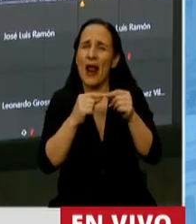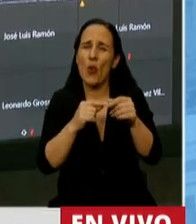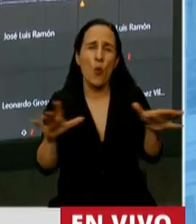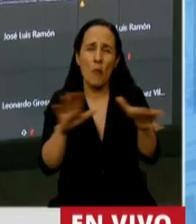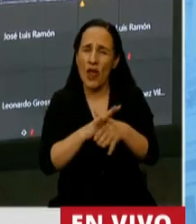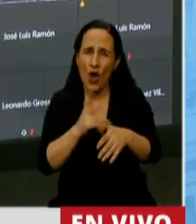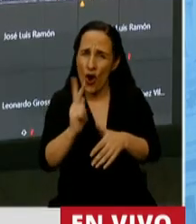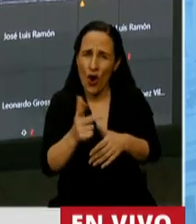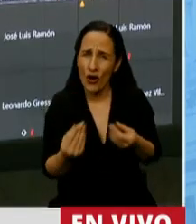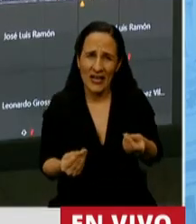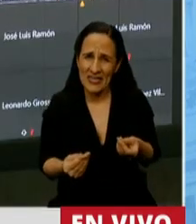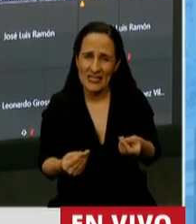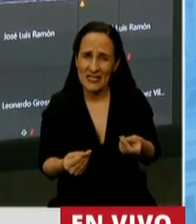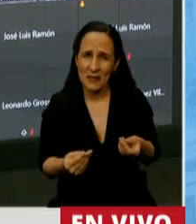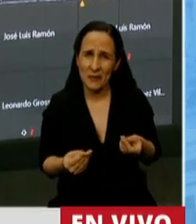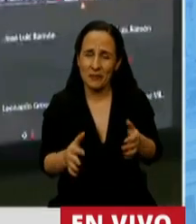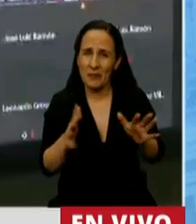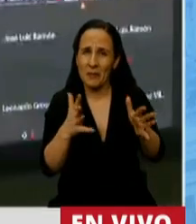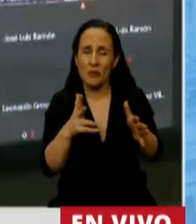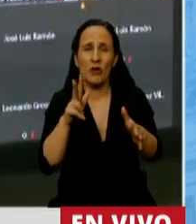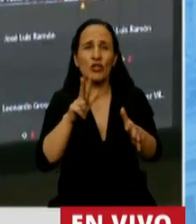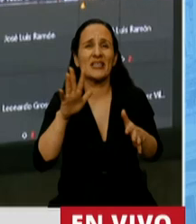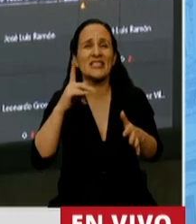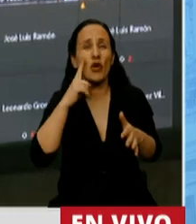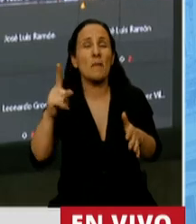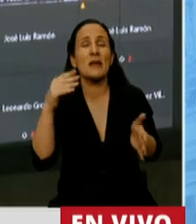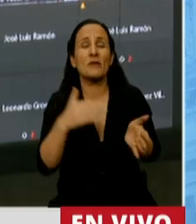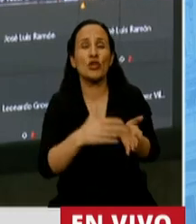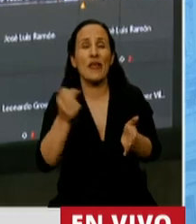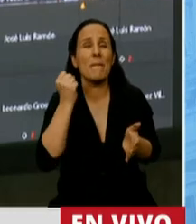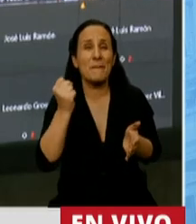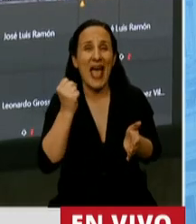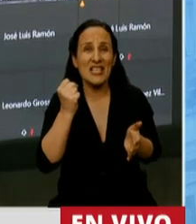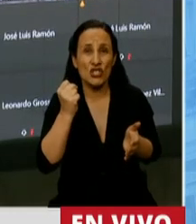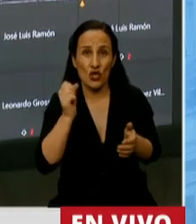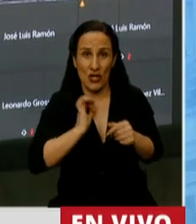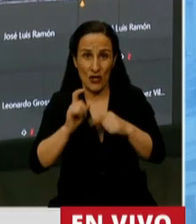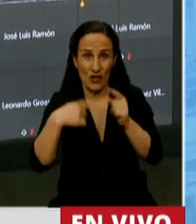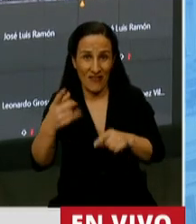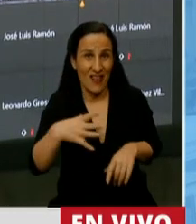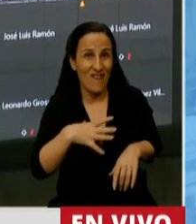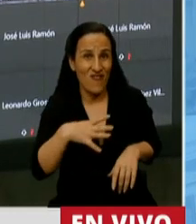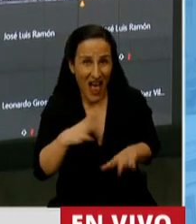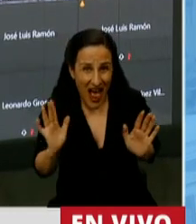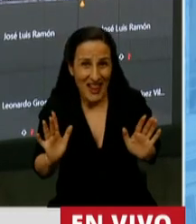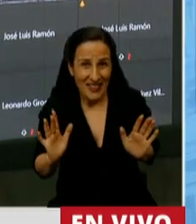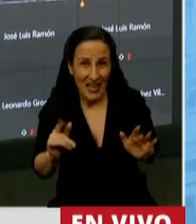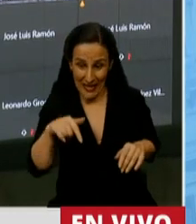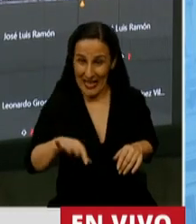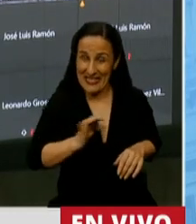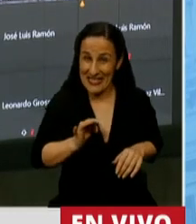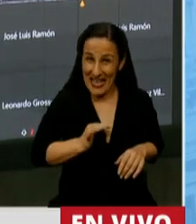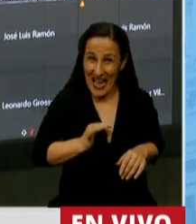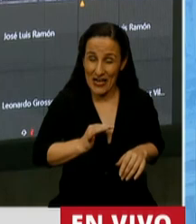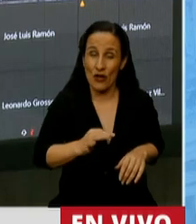concretos más menos 35 mil millones de pesos que les va a faltar el año que viene este año les